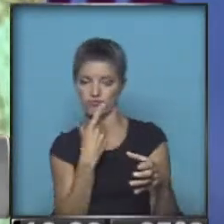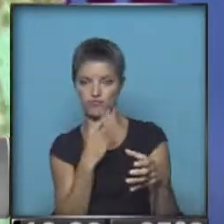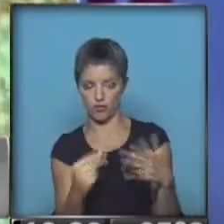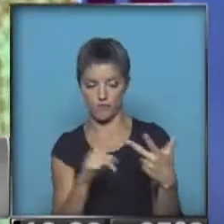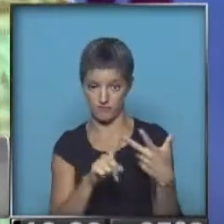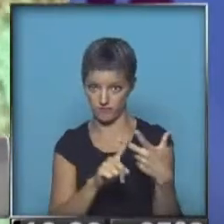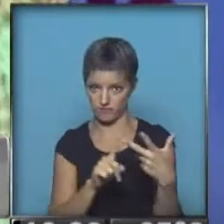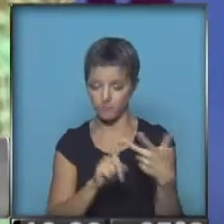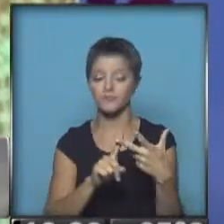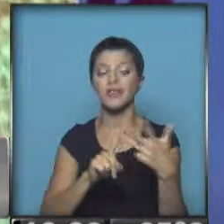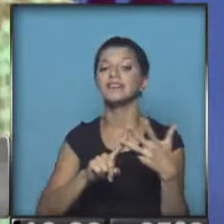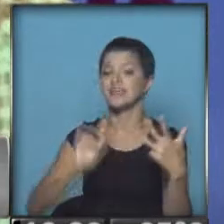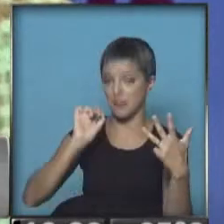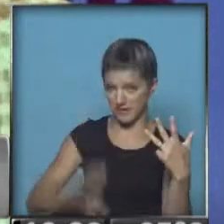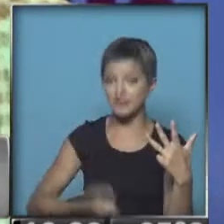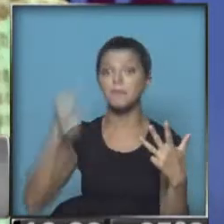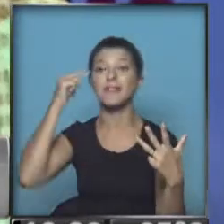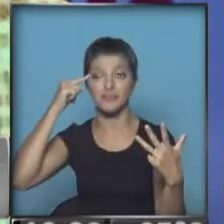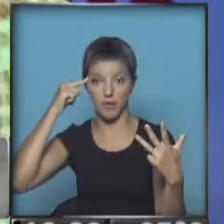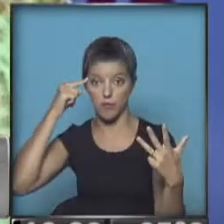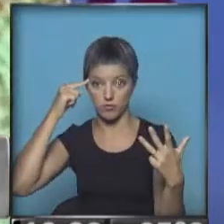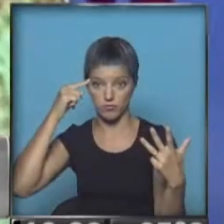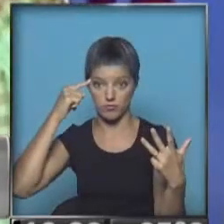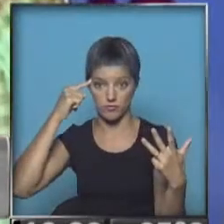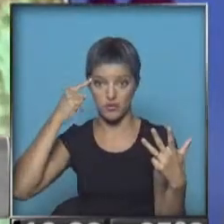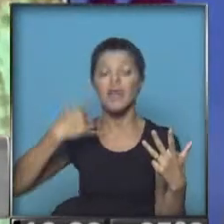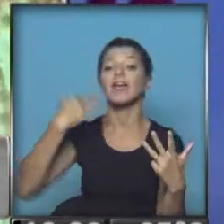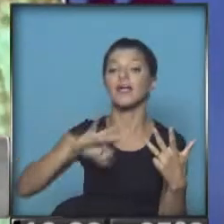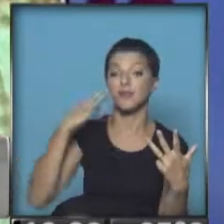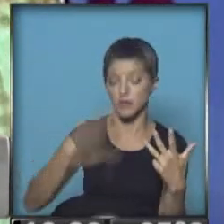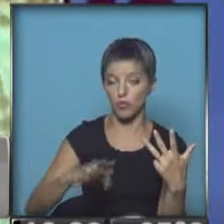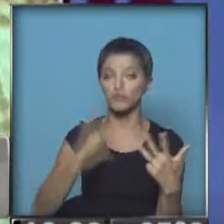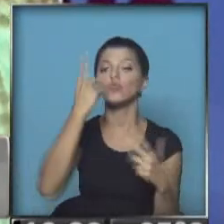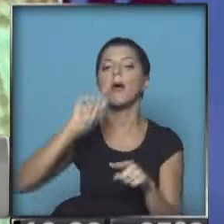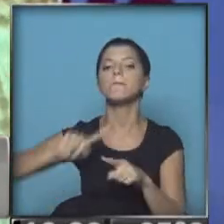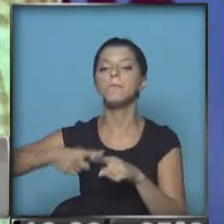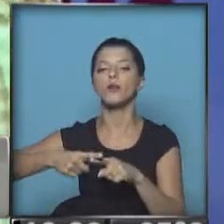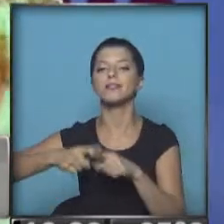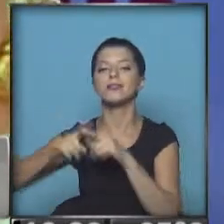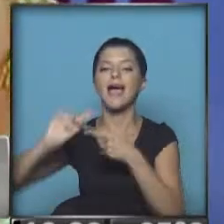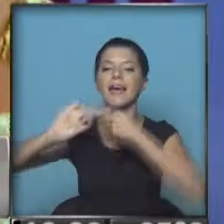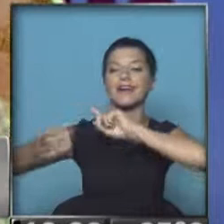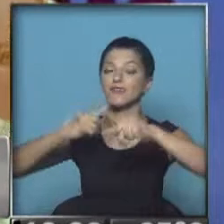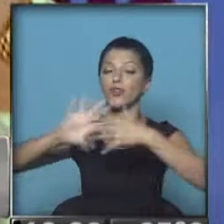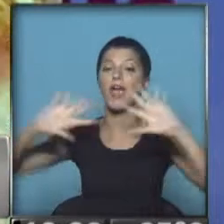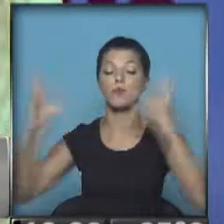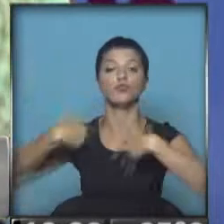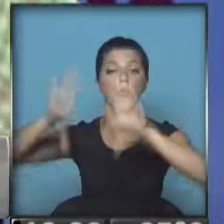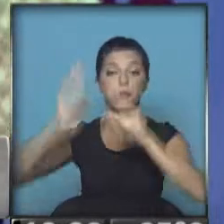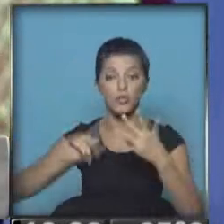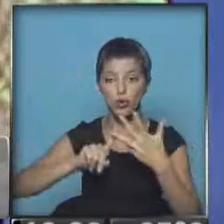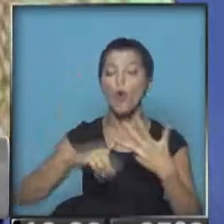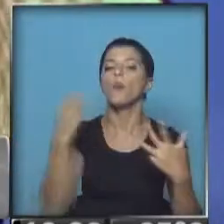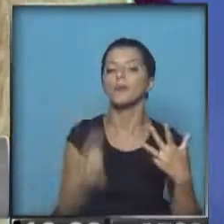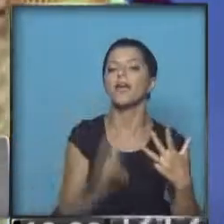si además se cree que tenemos que tener una política de relaciones con el mundo, porque el mundo ya no